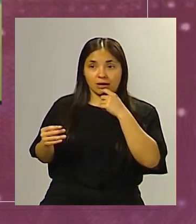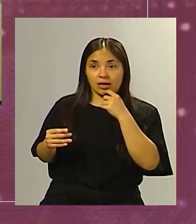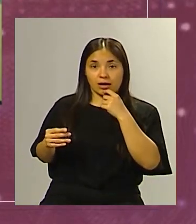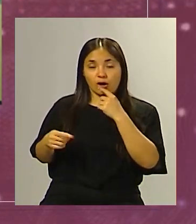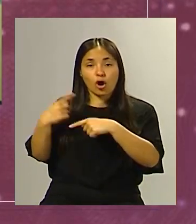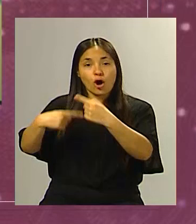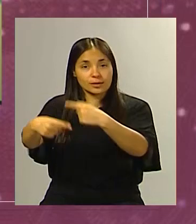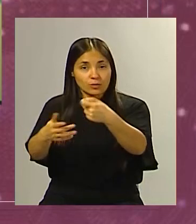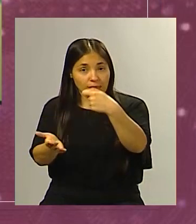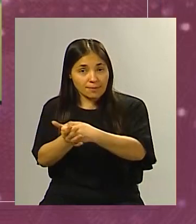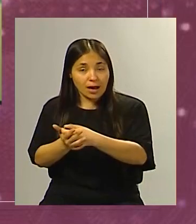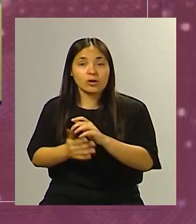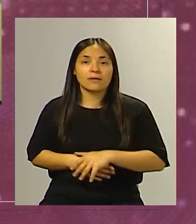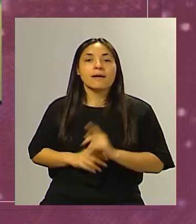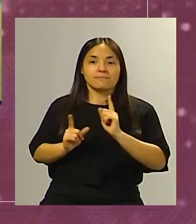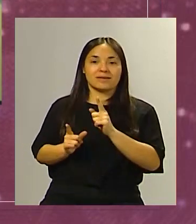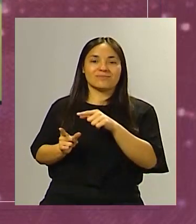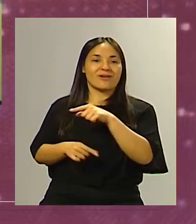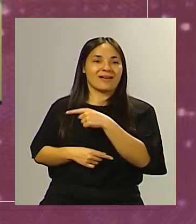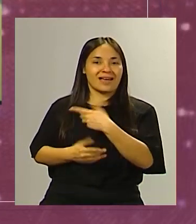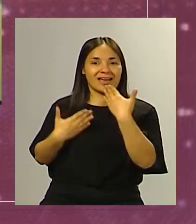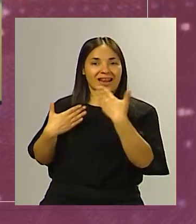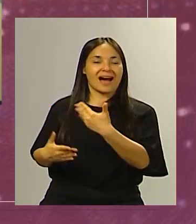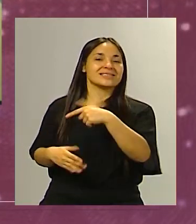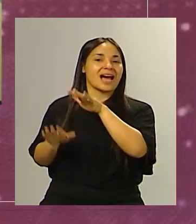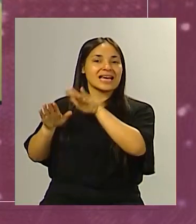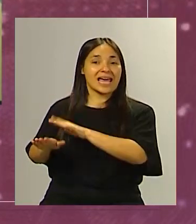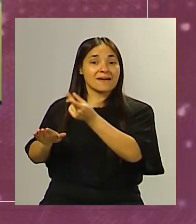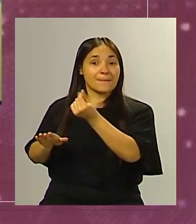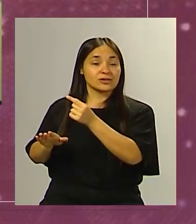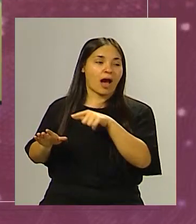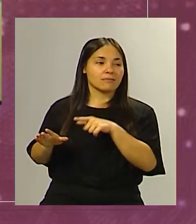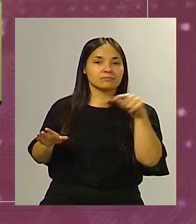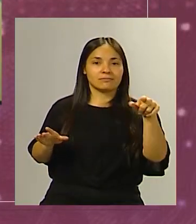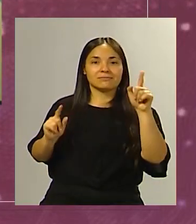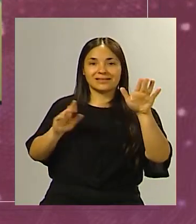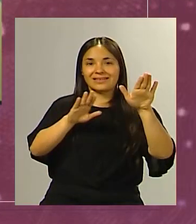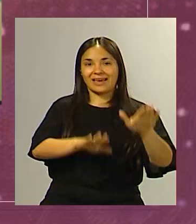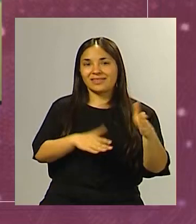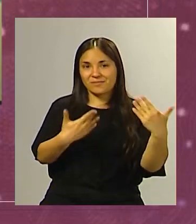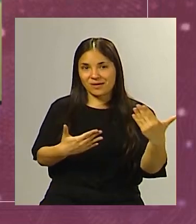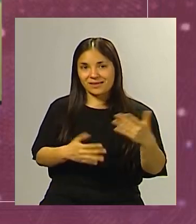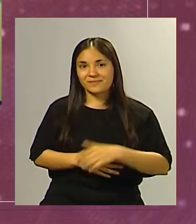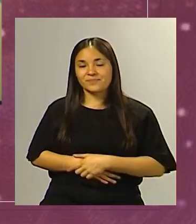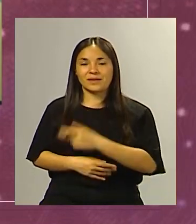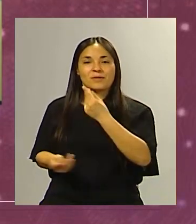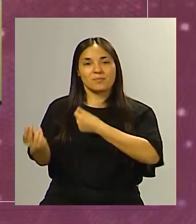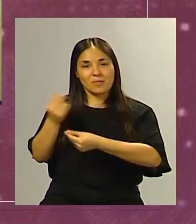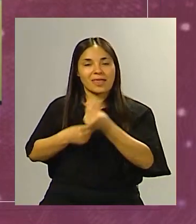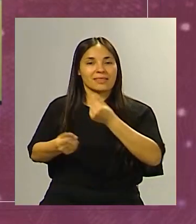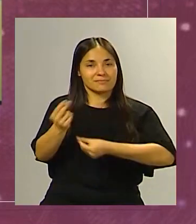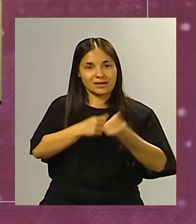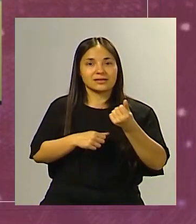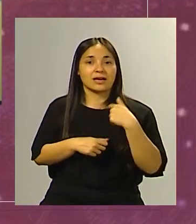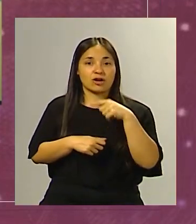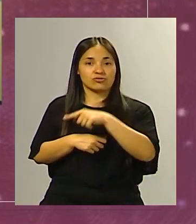pago, es que nosotros podemos trasladar este mismo, ¿sí? De hacer un flujo de plata ante el prestador de servicio para que ellos no